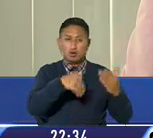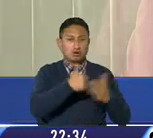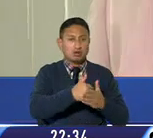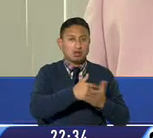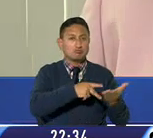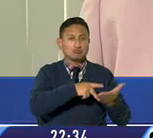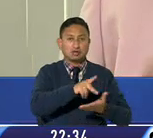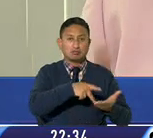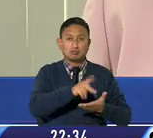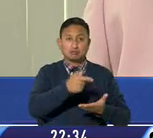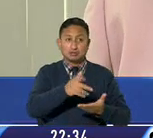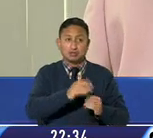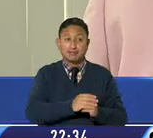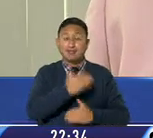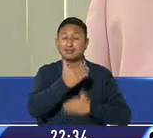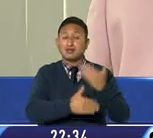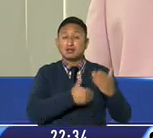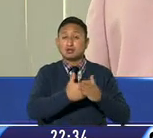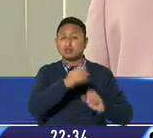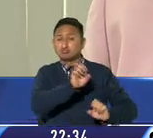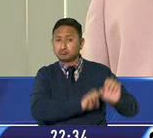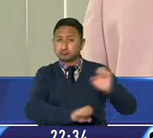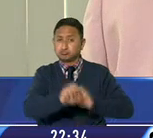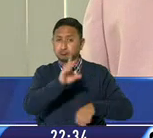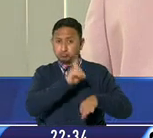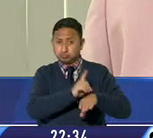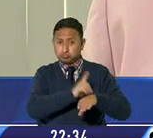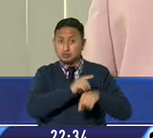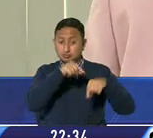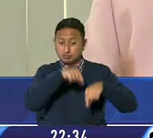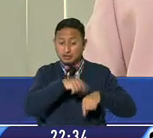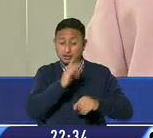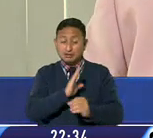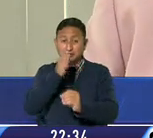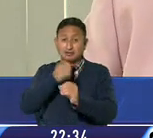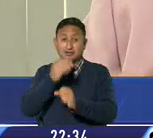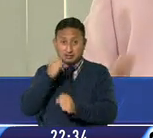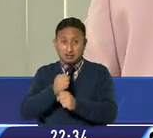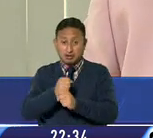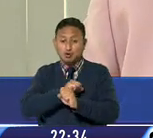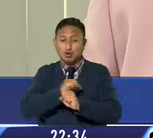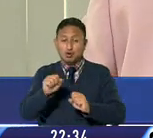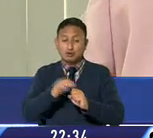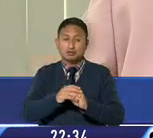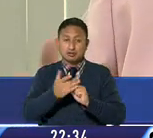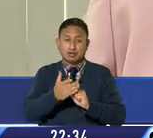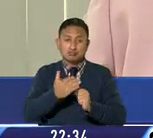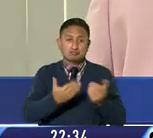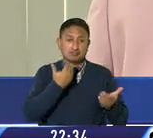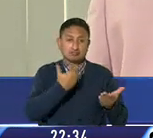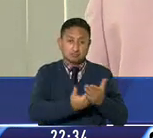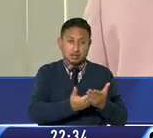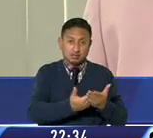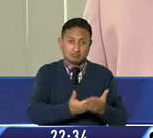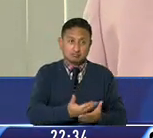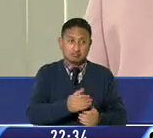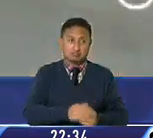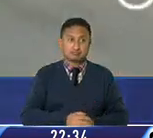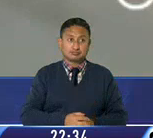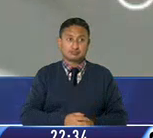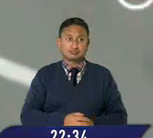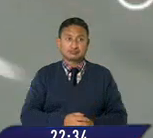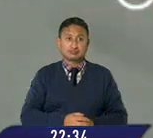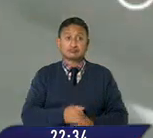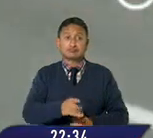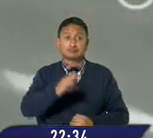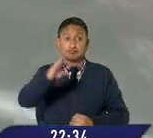ahí se hace una evaluación médica y se determina si puede regresar al servicio o, de lo contrario, tiene que ser desvinculado. El policía